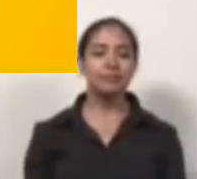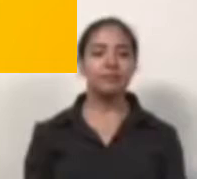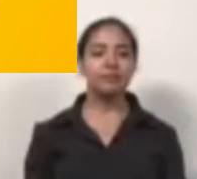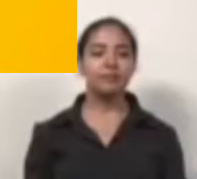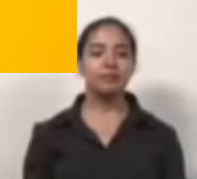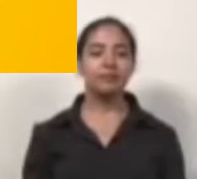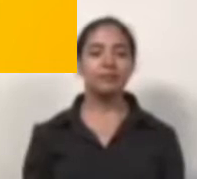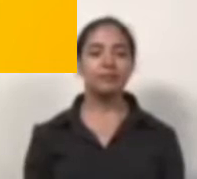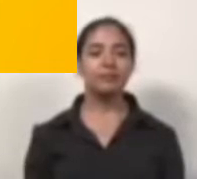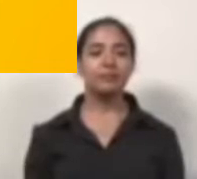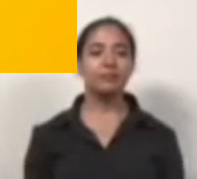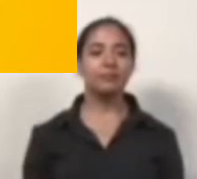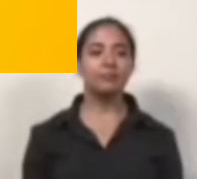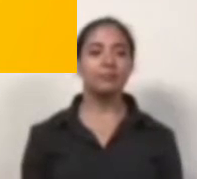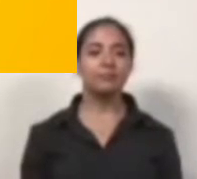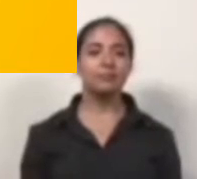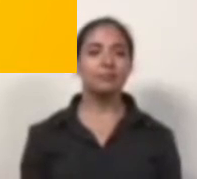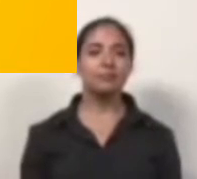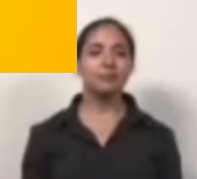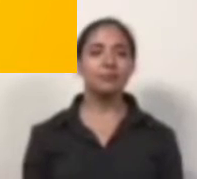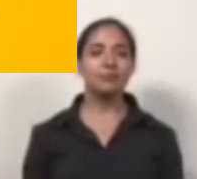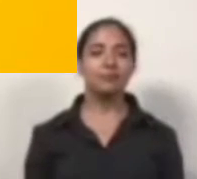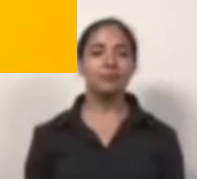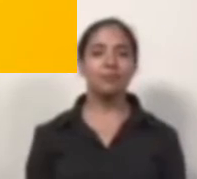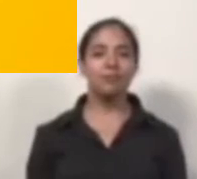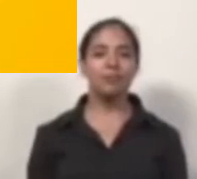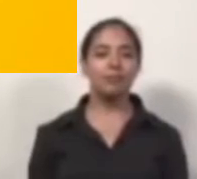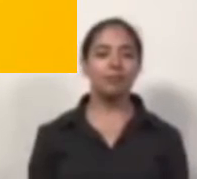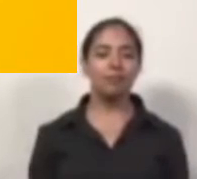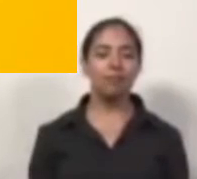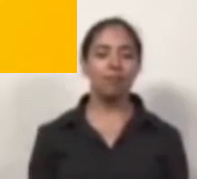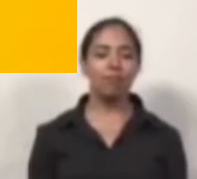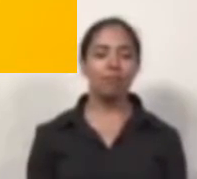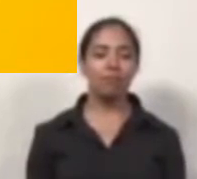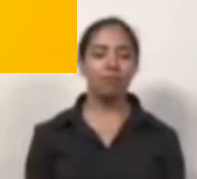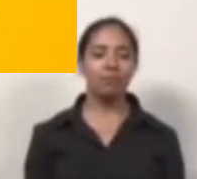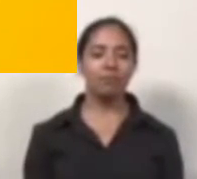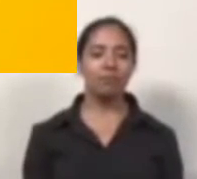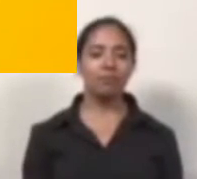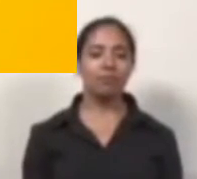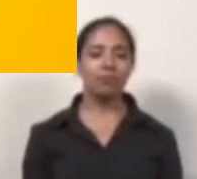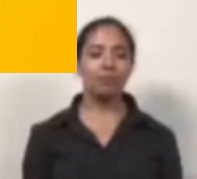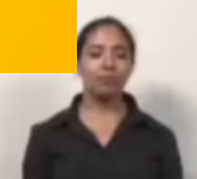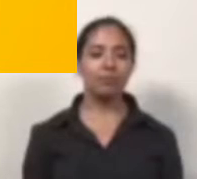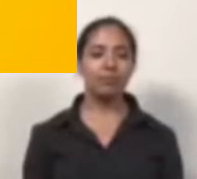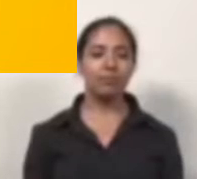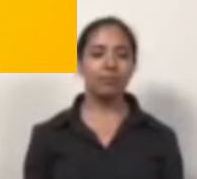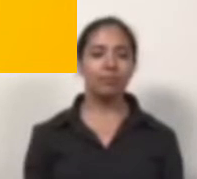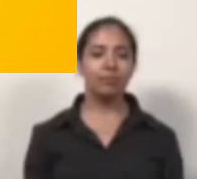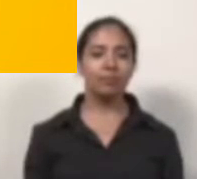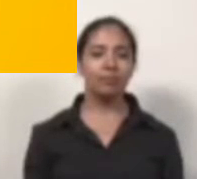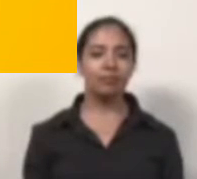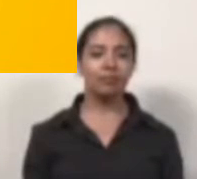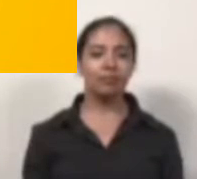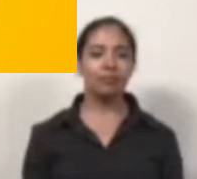de sueldos va a contemplar el 53% completo y el aguinaldo del segundo semestre también se va a pagar